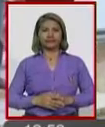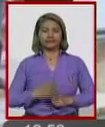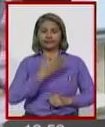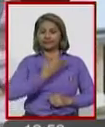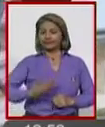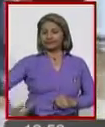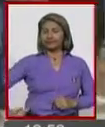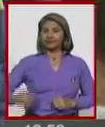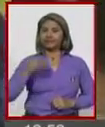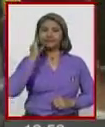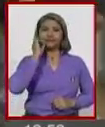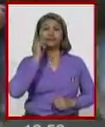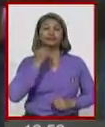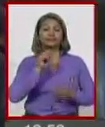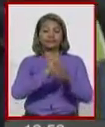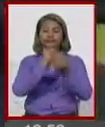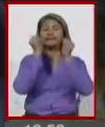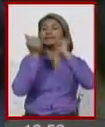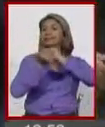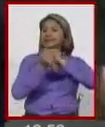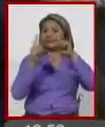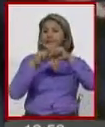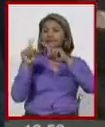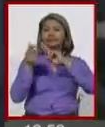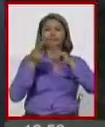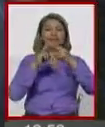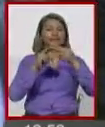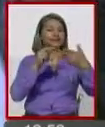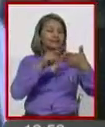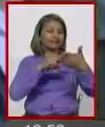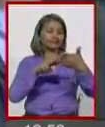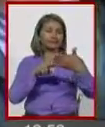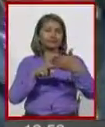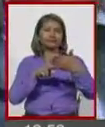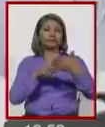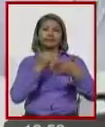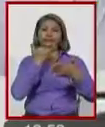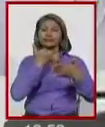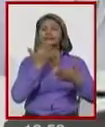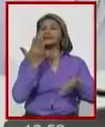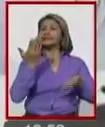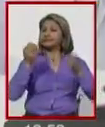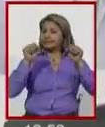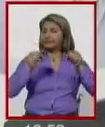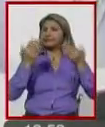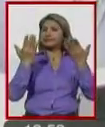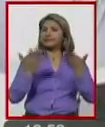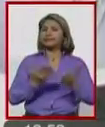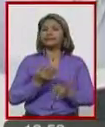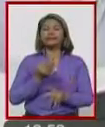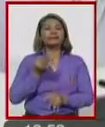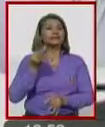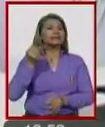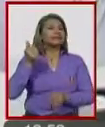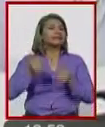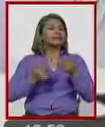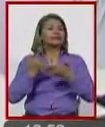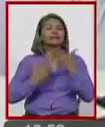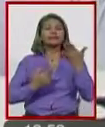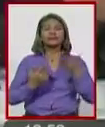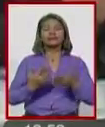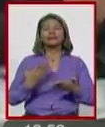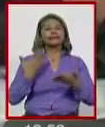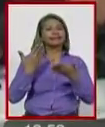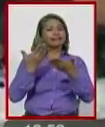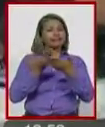El presidente Evo Morales afirmó que la modificación de diferentes artículos observados es posible, pero tiene que existir justificativos para llegar hasta